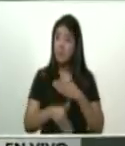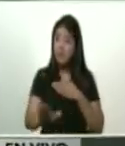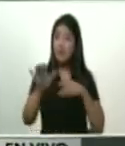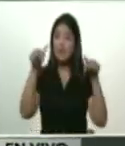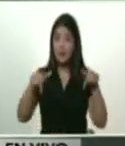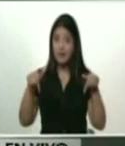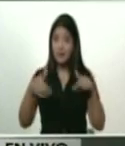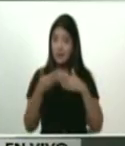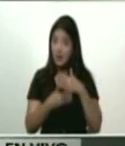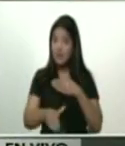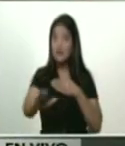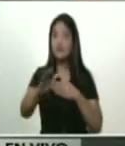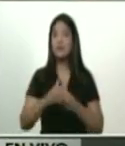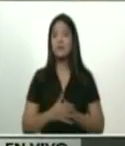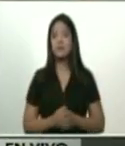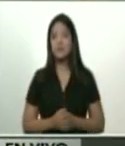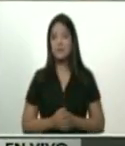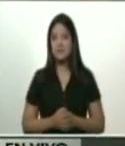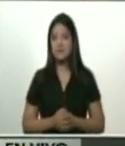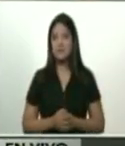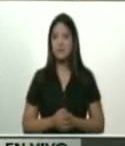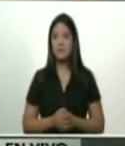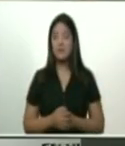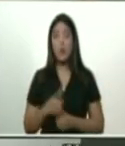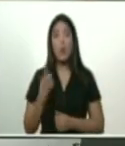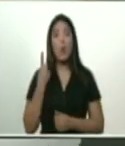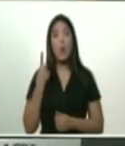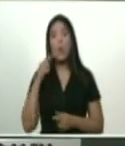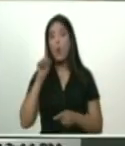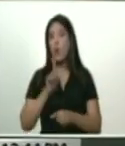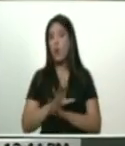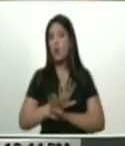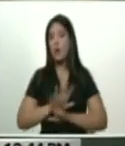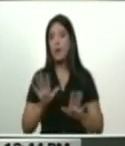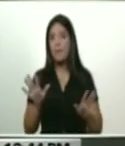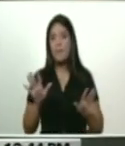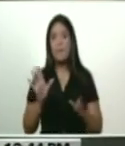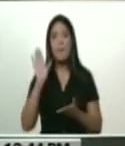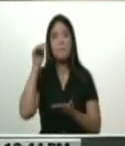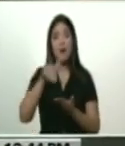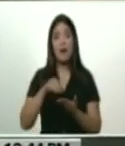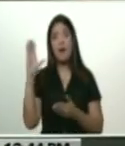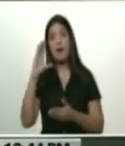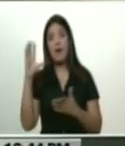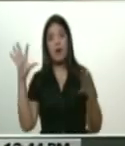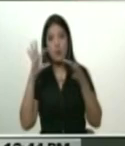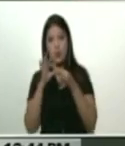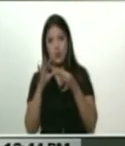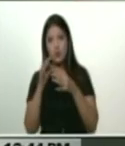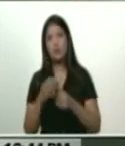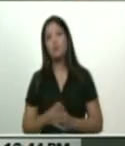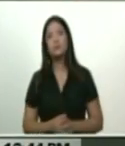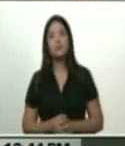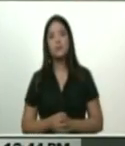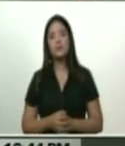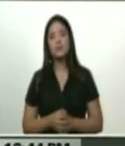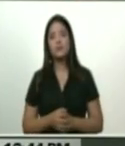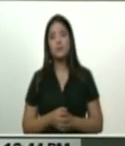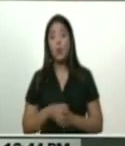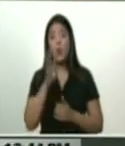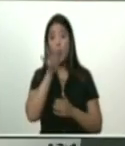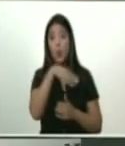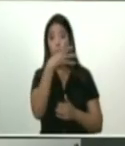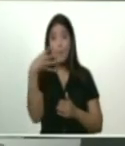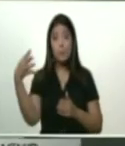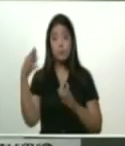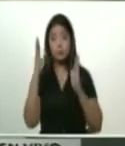aquí en adelante seremos un solo Suena, Suena Caracas y Suena Maracay también. Nosotros hemos incorporado una agenda